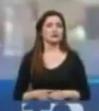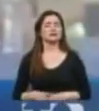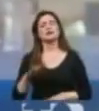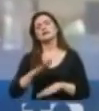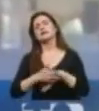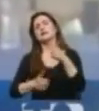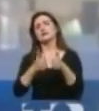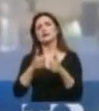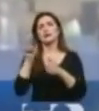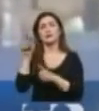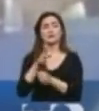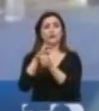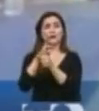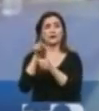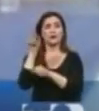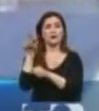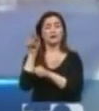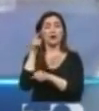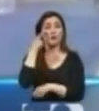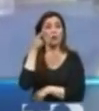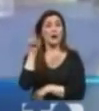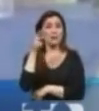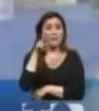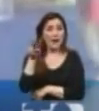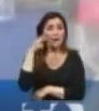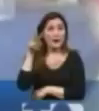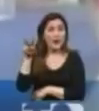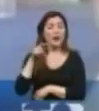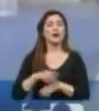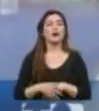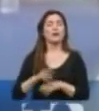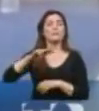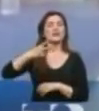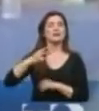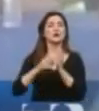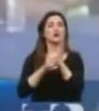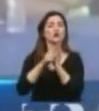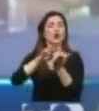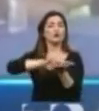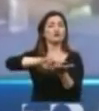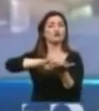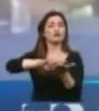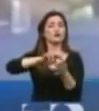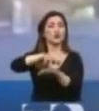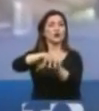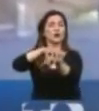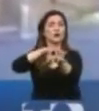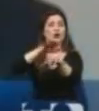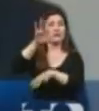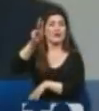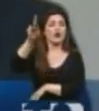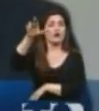tras conocerse este video, en el que se observa a la funcionaria cuando era viceministra en una reunión con agricultores en